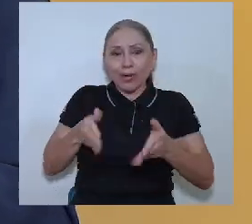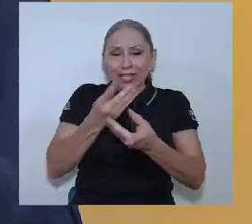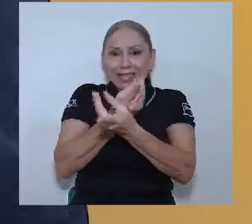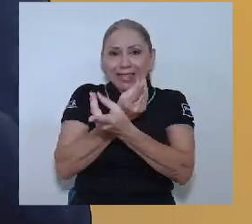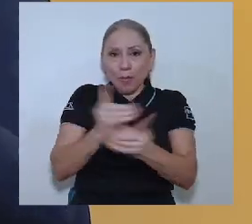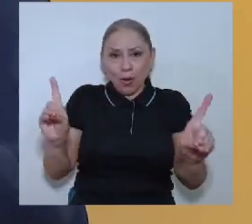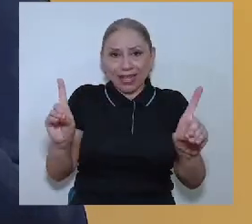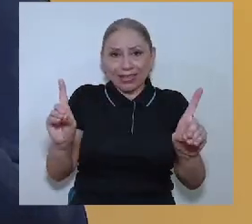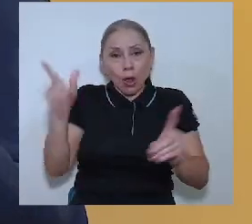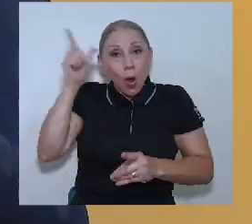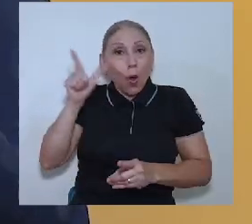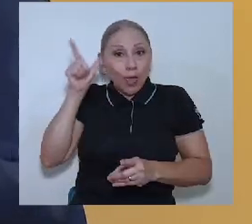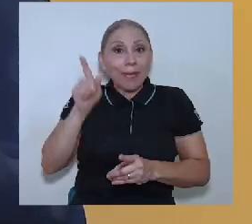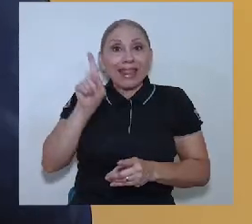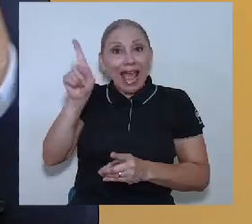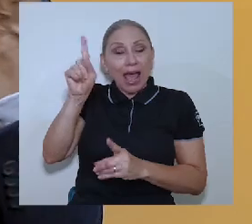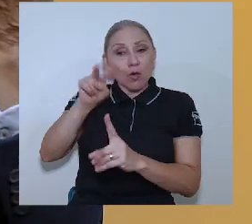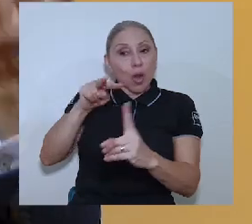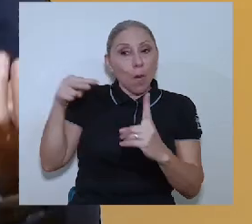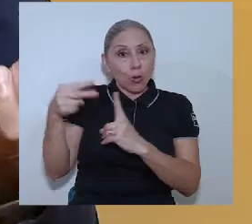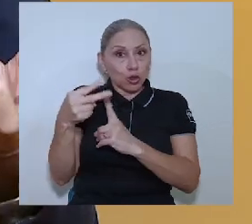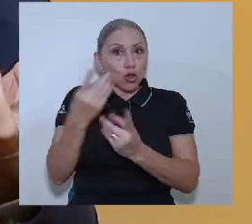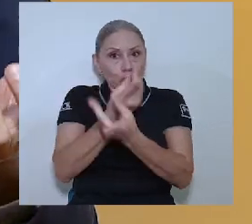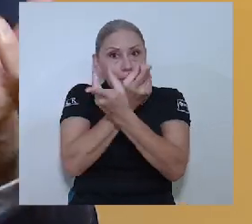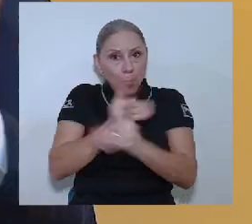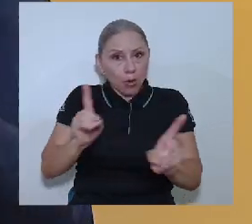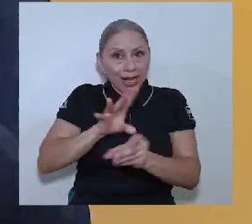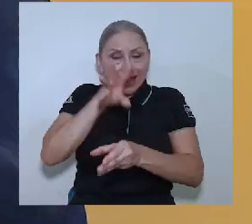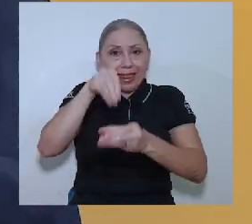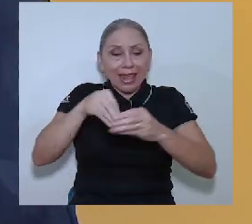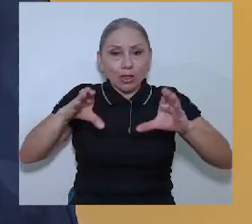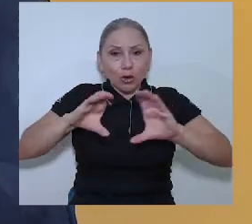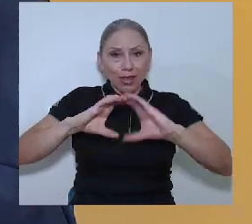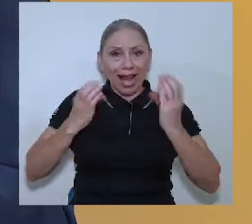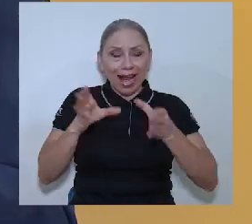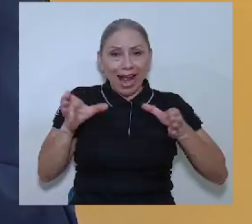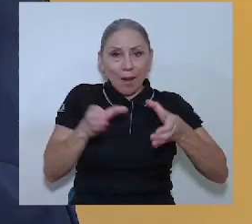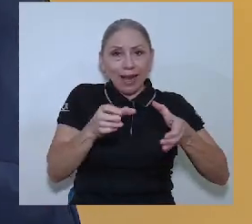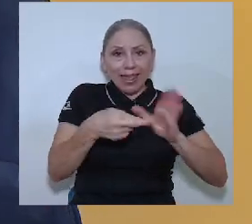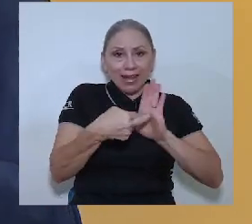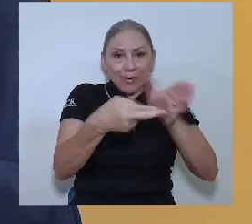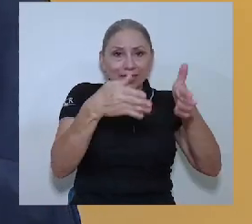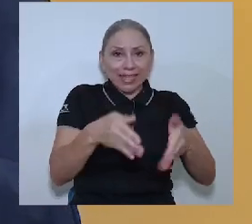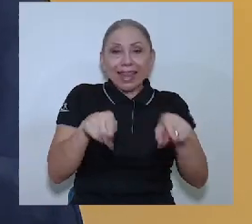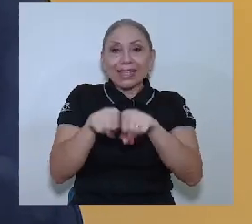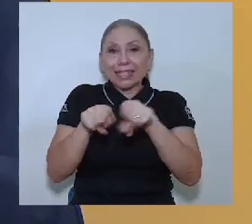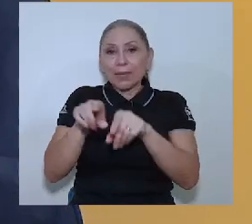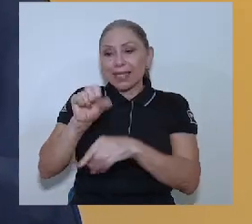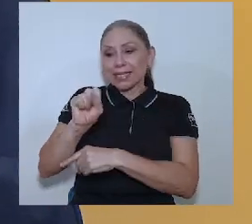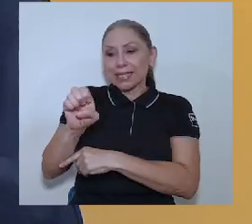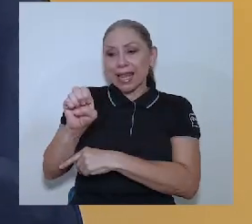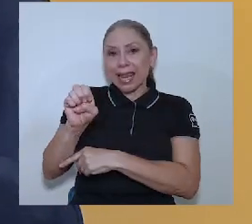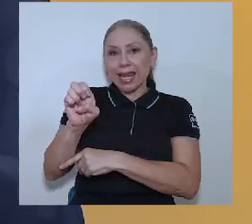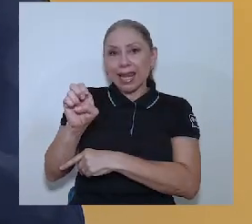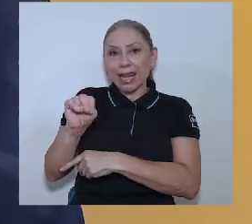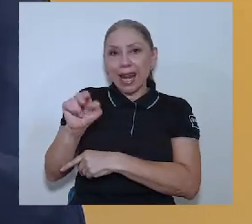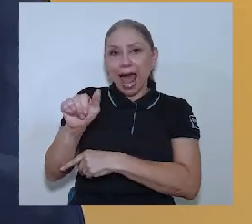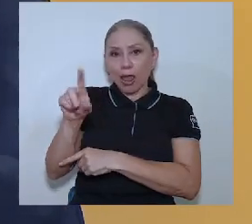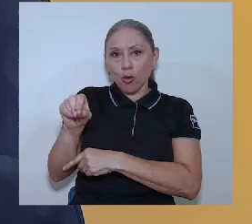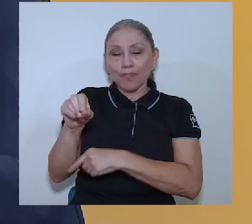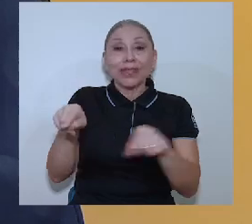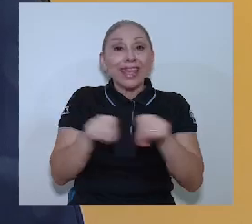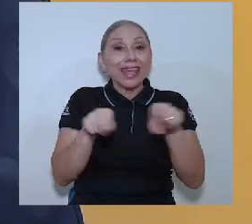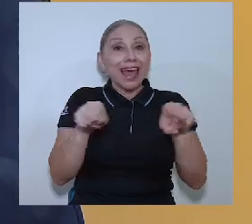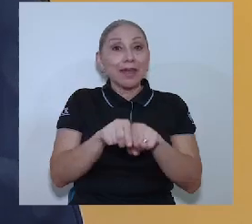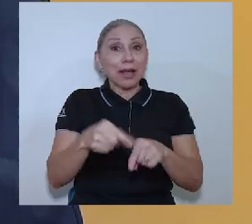obviamente hay una oposición demócrata en la Cámara de Representantes y en el Senado, y además, y esto lo